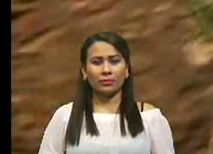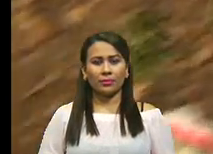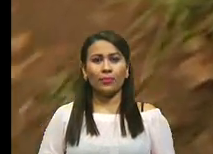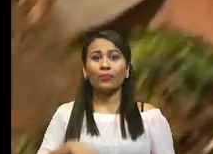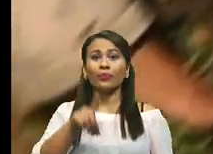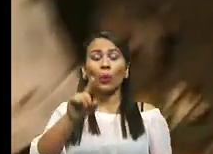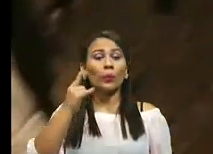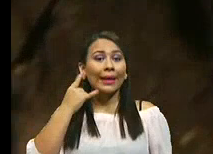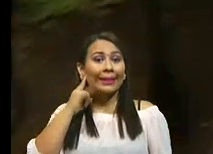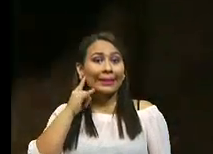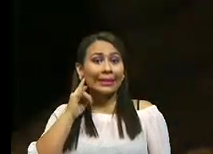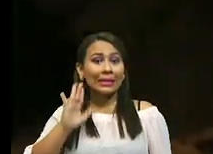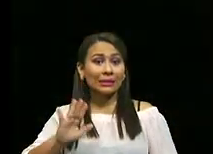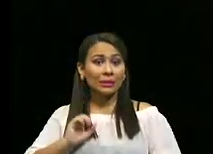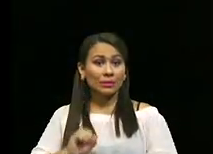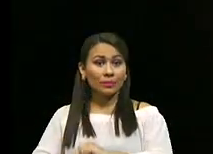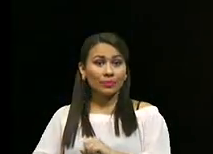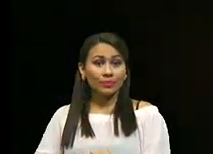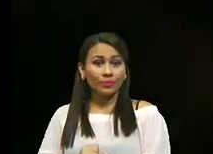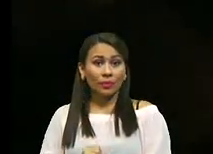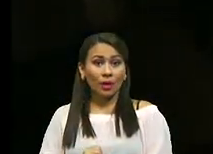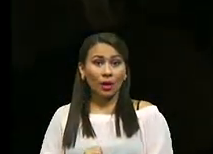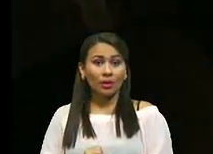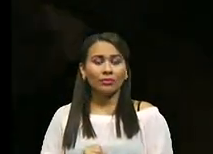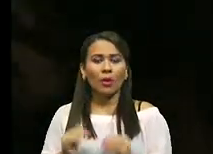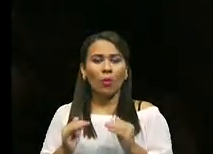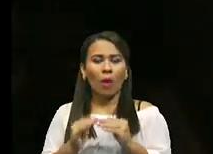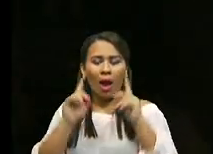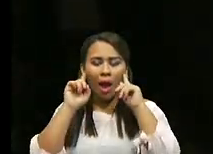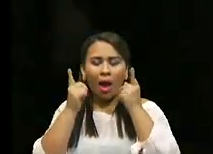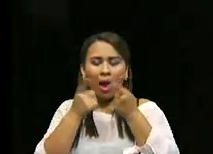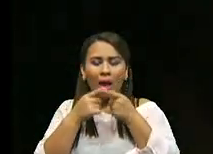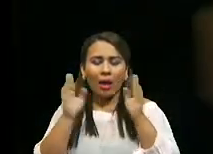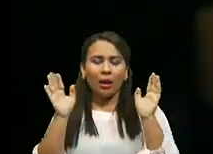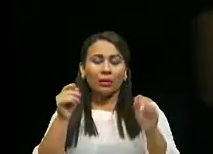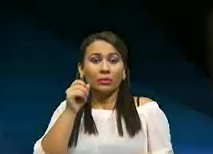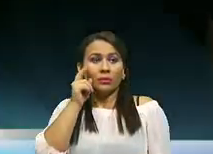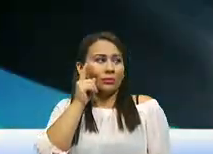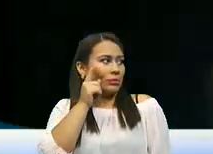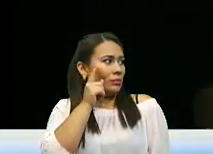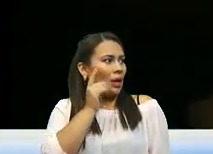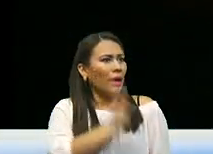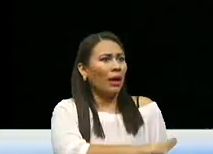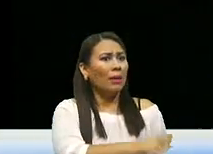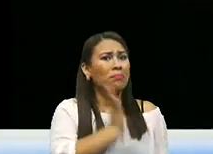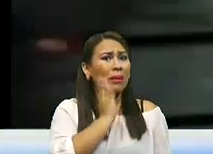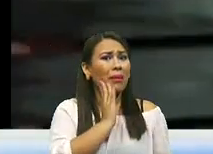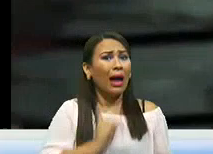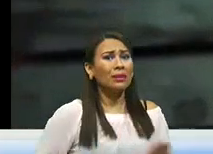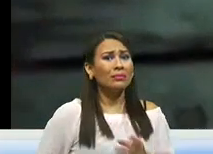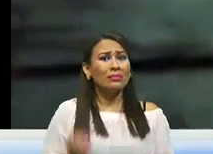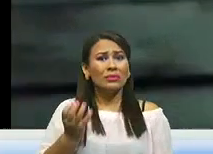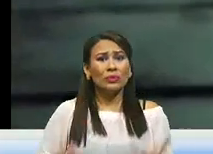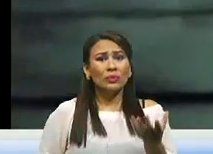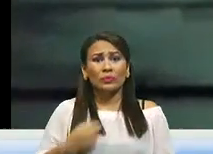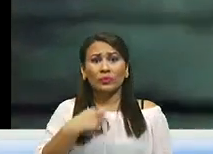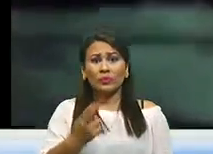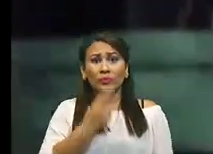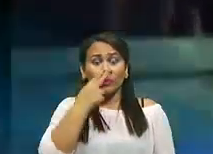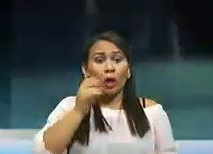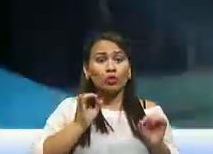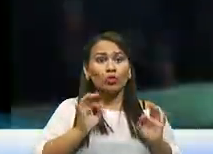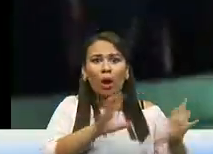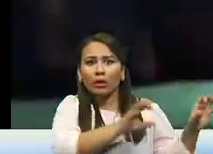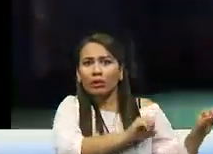Una niña de solo 5 años fue el ángel que despertó para alertar a toda la familia. Eso les evitó